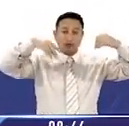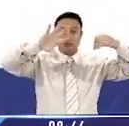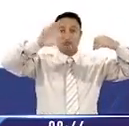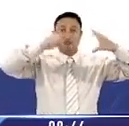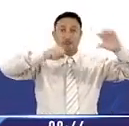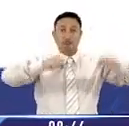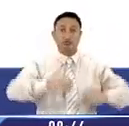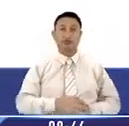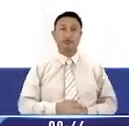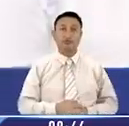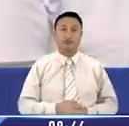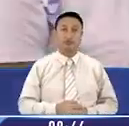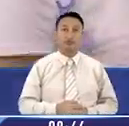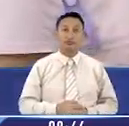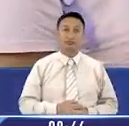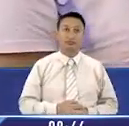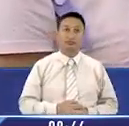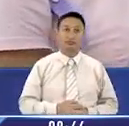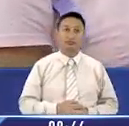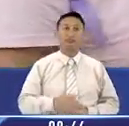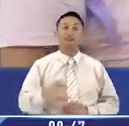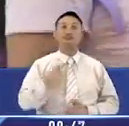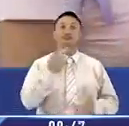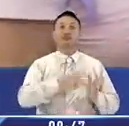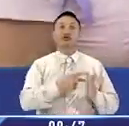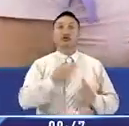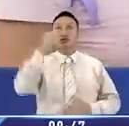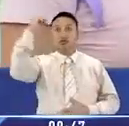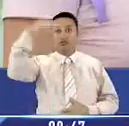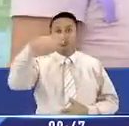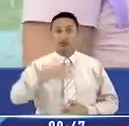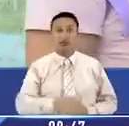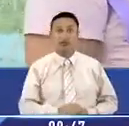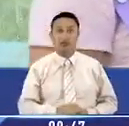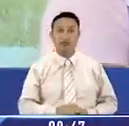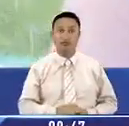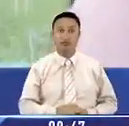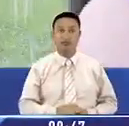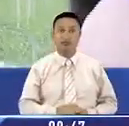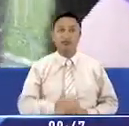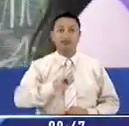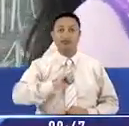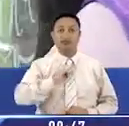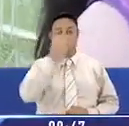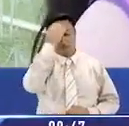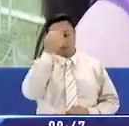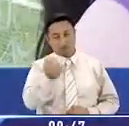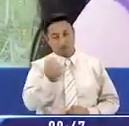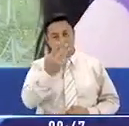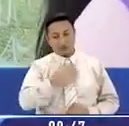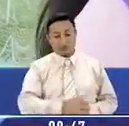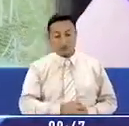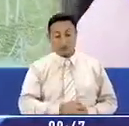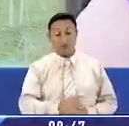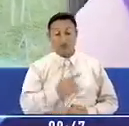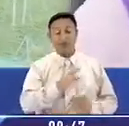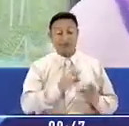los cables. ¿Qué pasa? Hasta las luces llenan de aquí. Sí, buenos días. Sí, me parece muy importante que